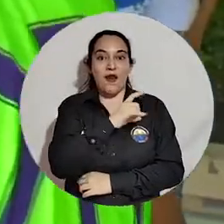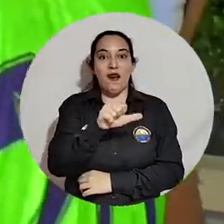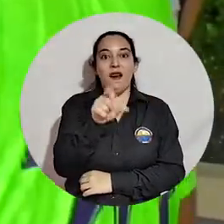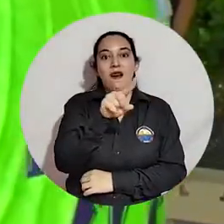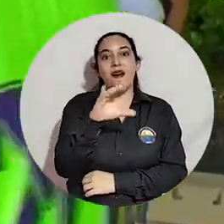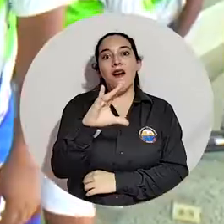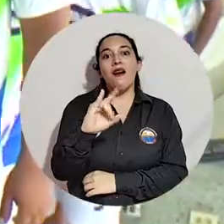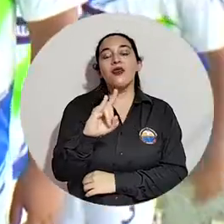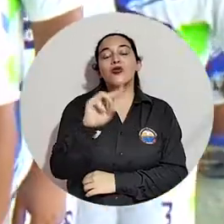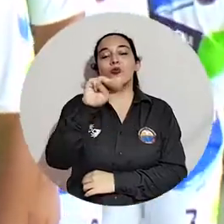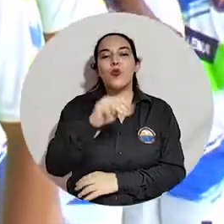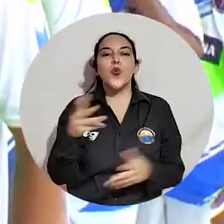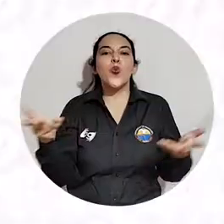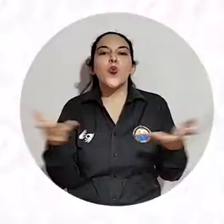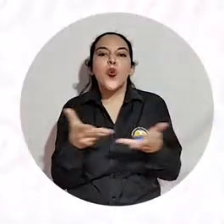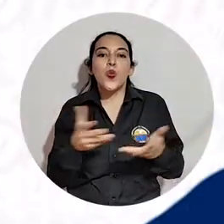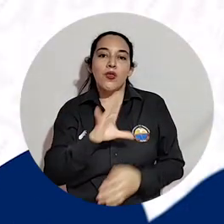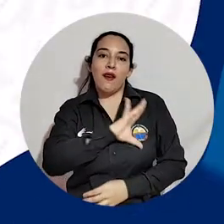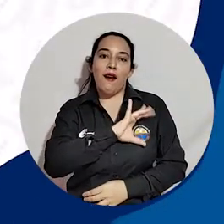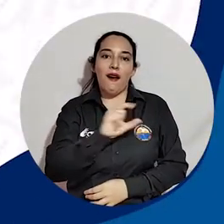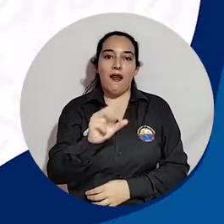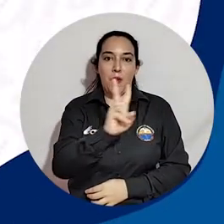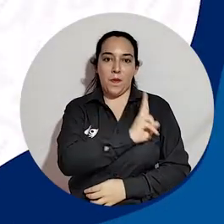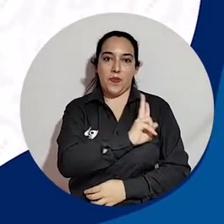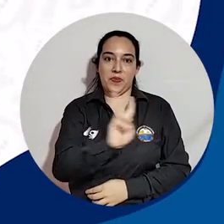ASCUN, realizados en Cali, Valle del Cauca.